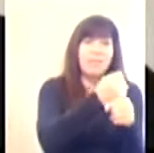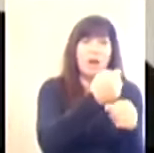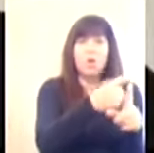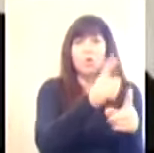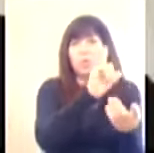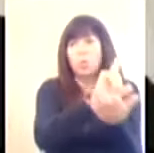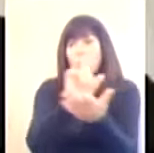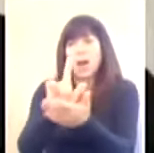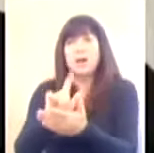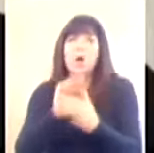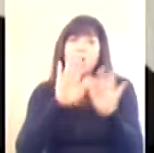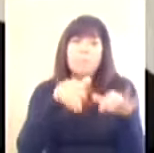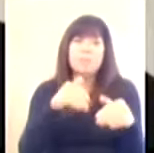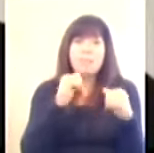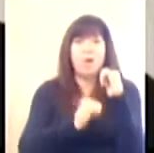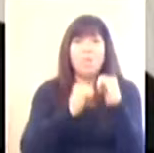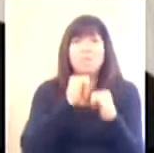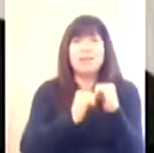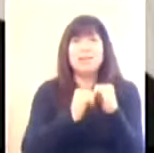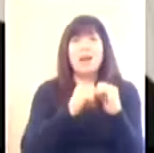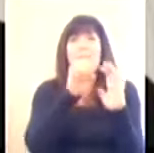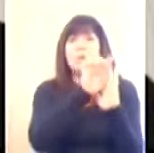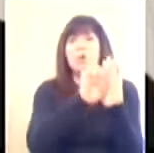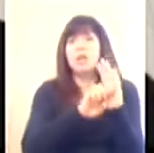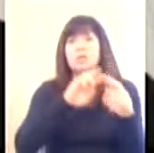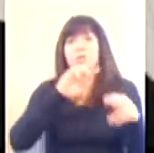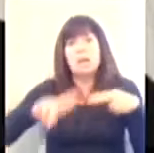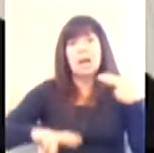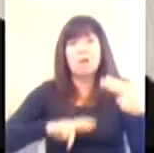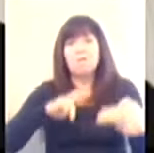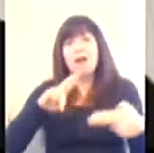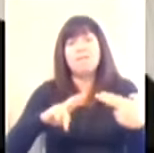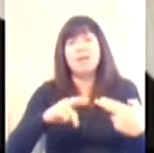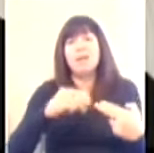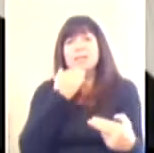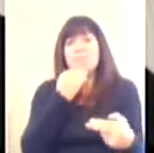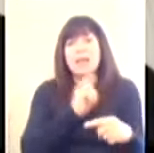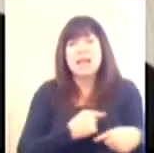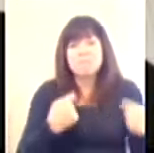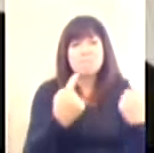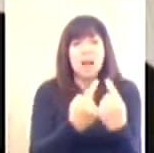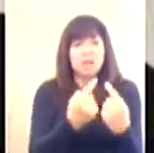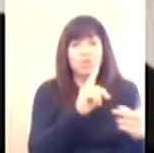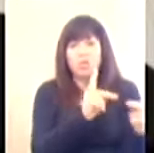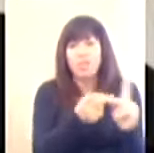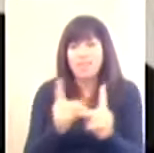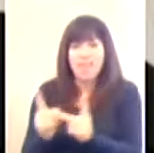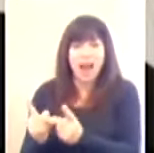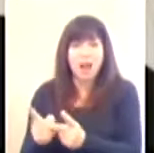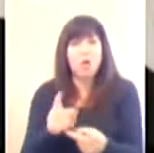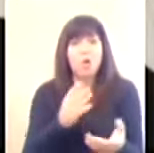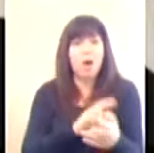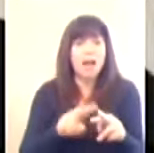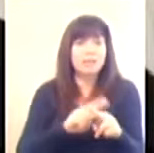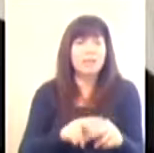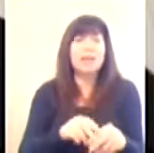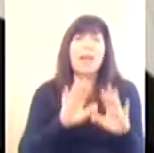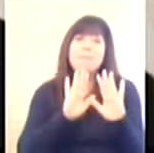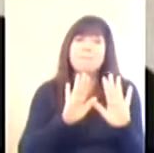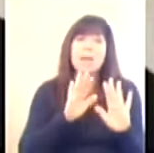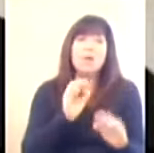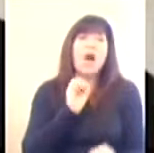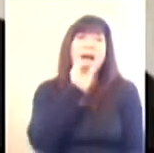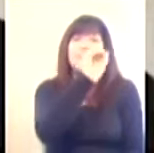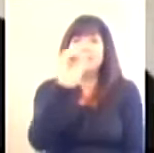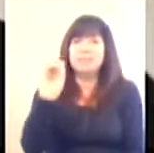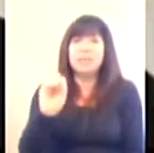mismas compañías en proyectos renovables. Y también generar espacios de diálogo. Yo espero poder anunciar pronto